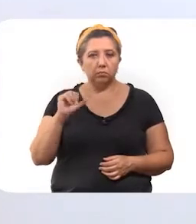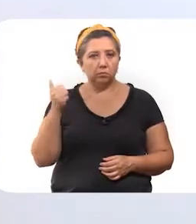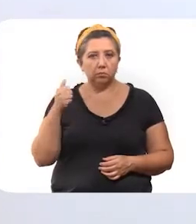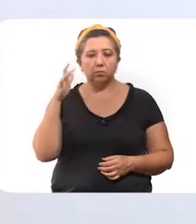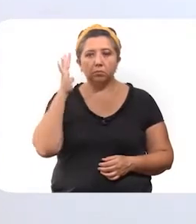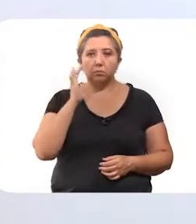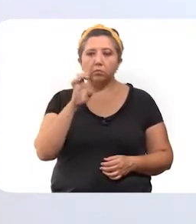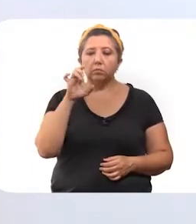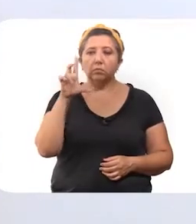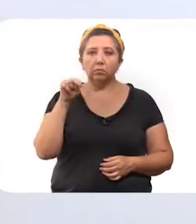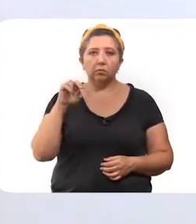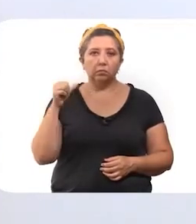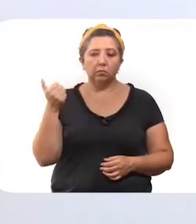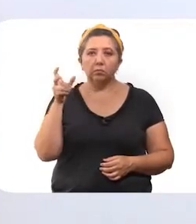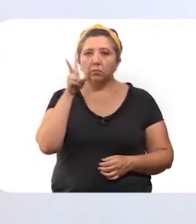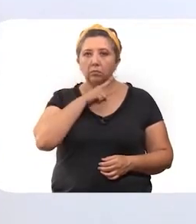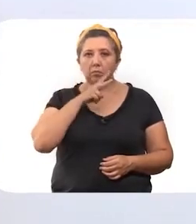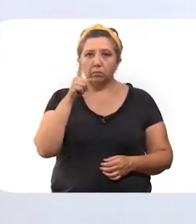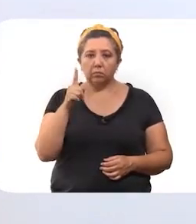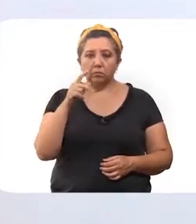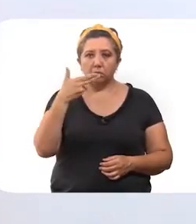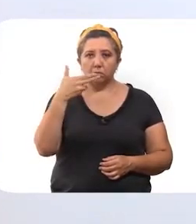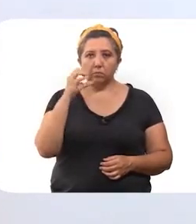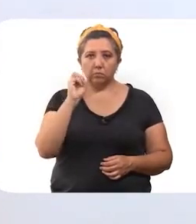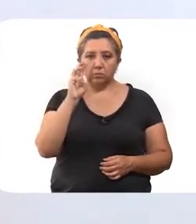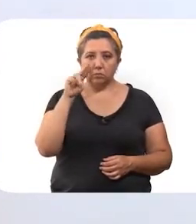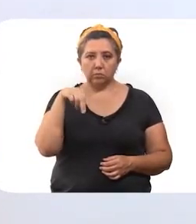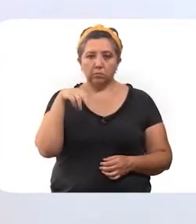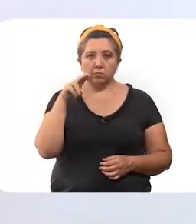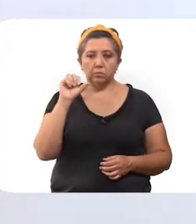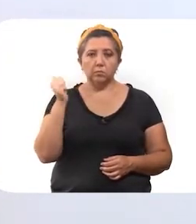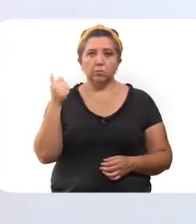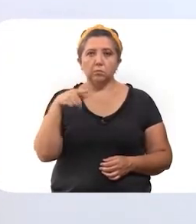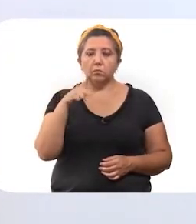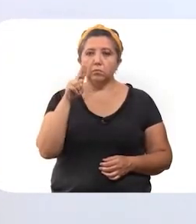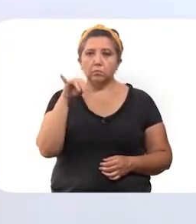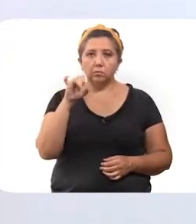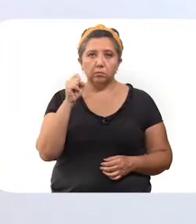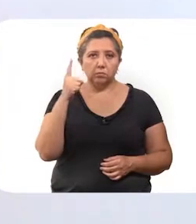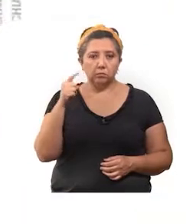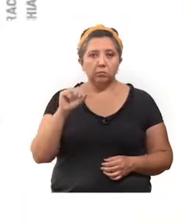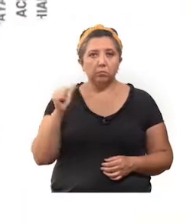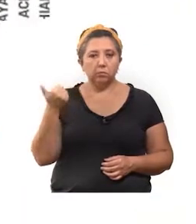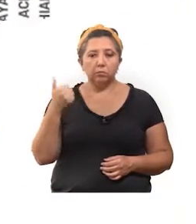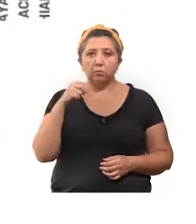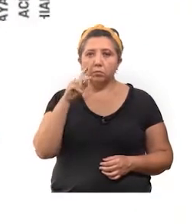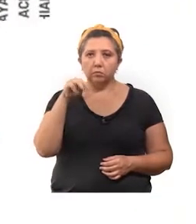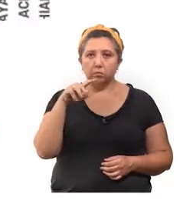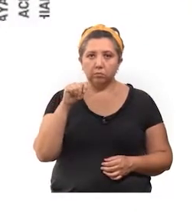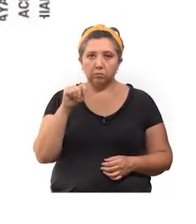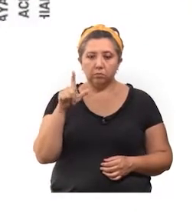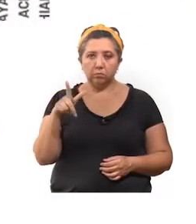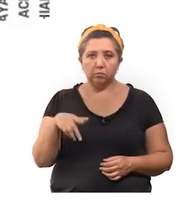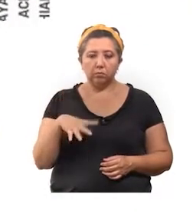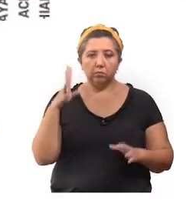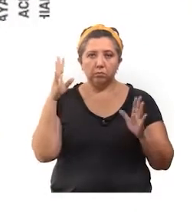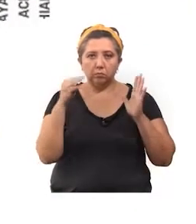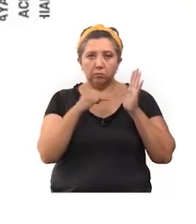Elena, una en Valladolid, una en Ticul, una en Jomún, una en Canacín y una en Motul. En total,